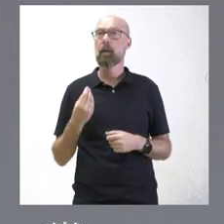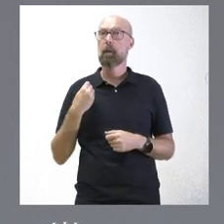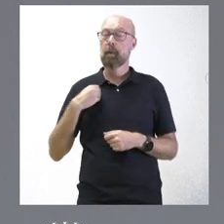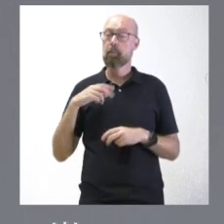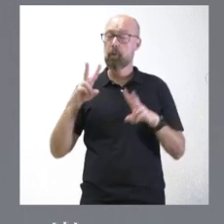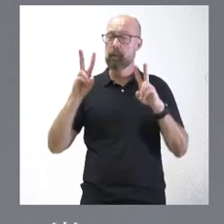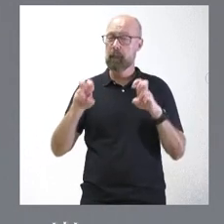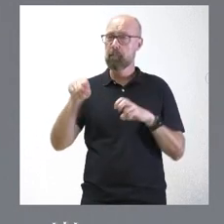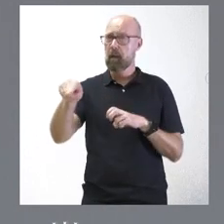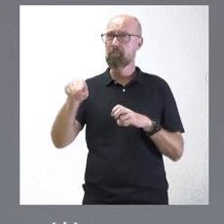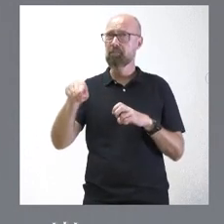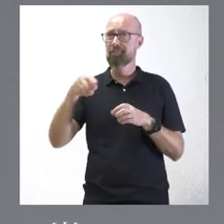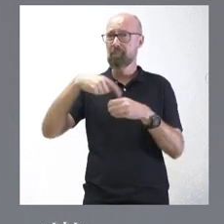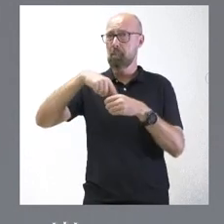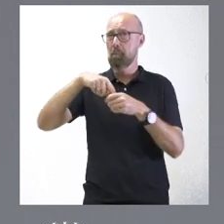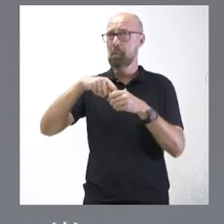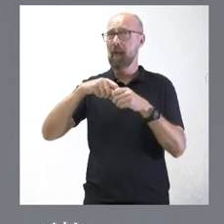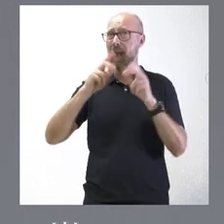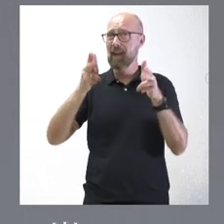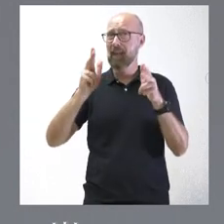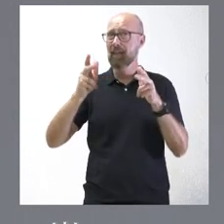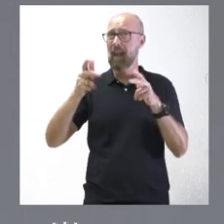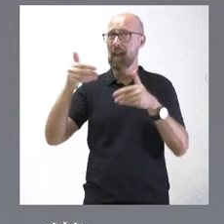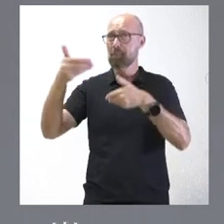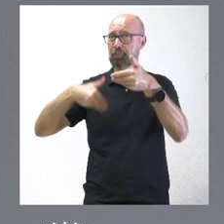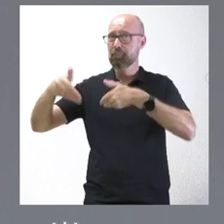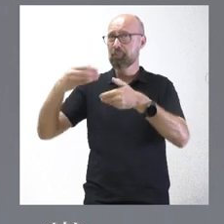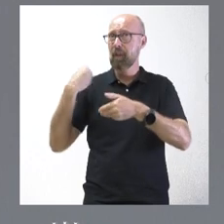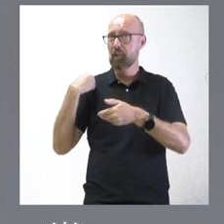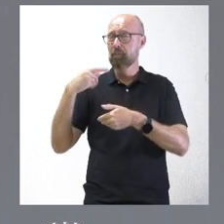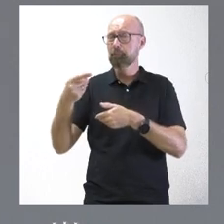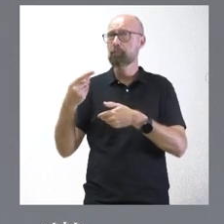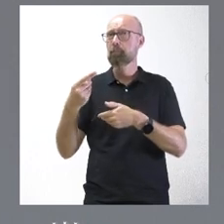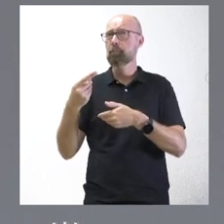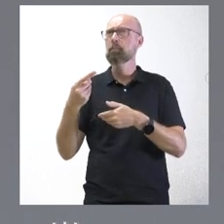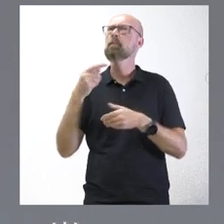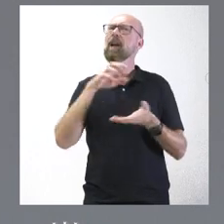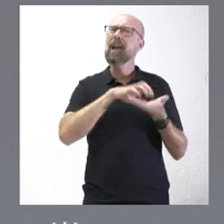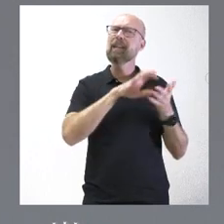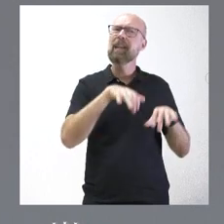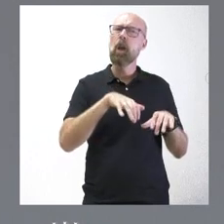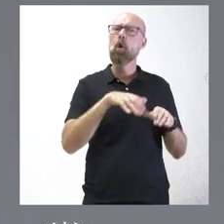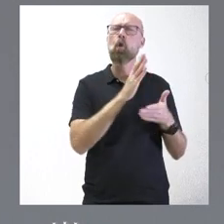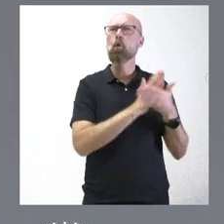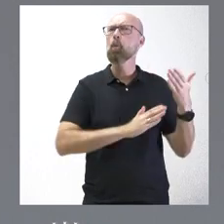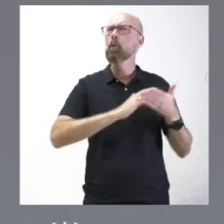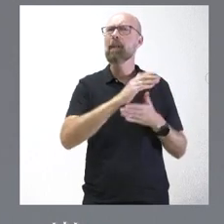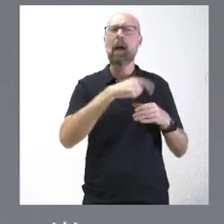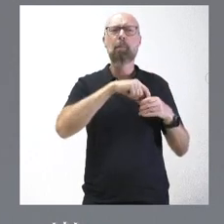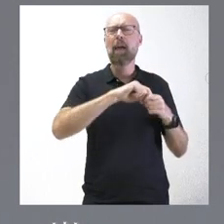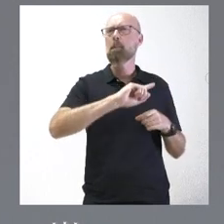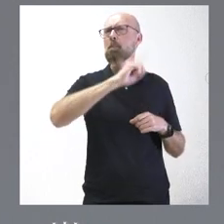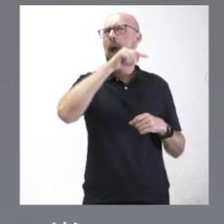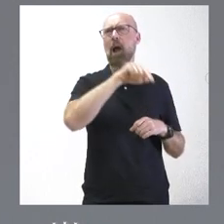demanda de Plaza residenciales Castilla y león es la comunidad que más Plaza residenciales tiene estamos